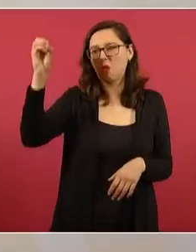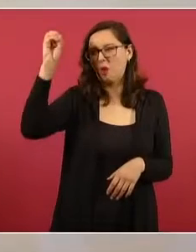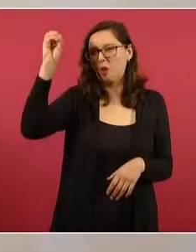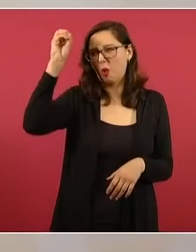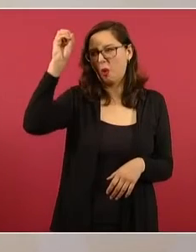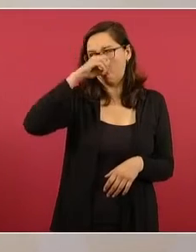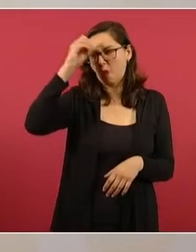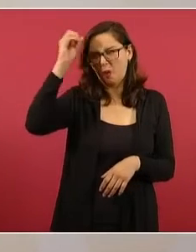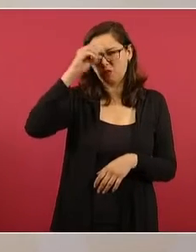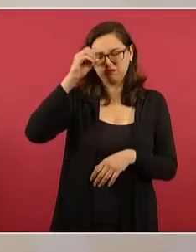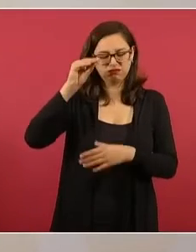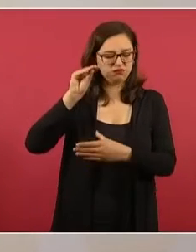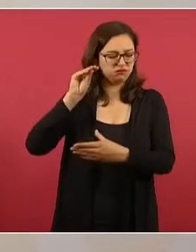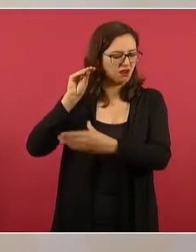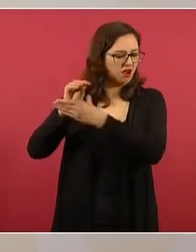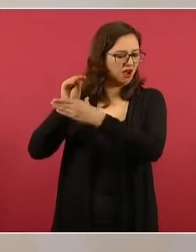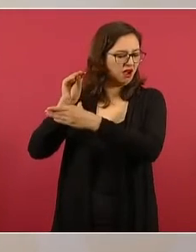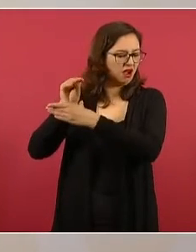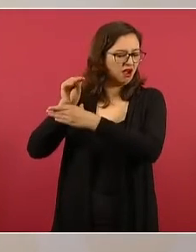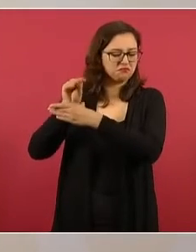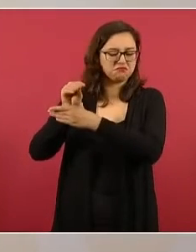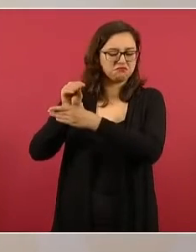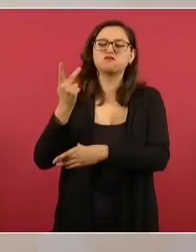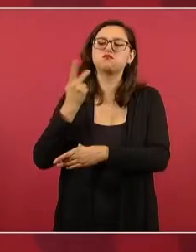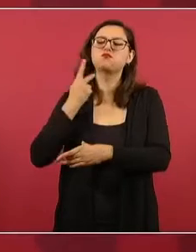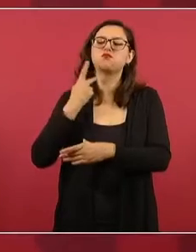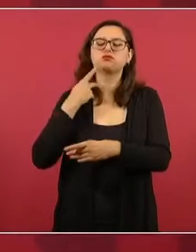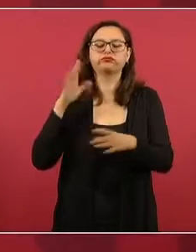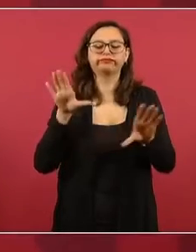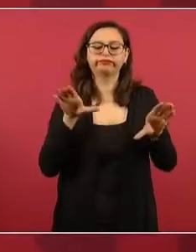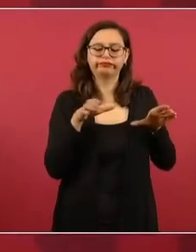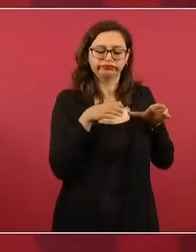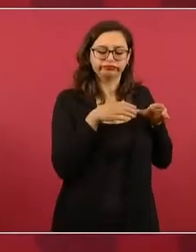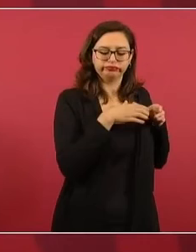Eso no es la política. Y ese es su error.